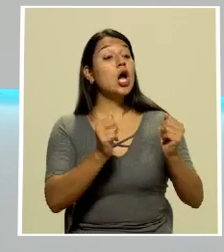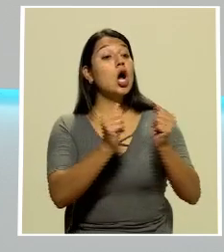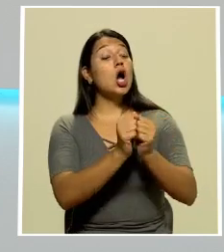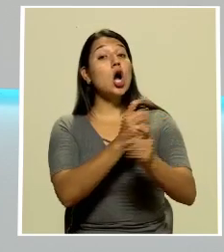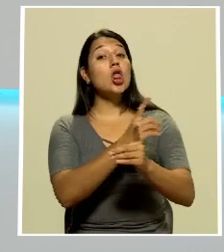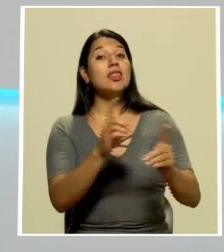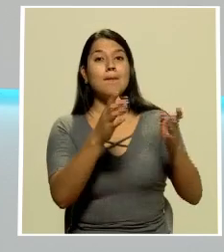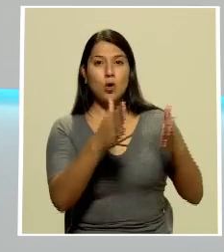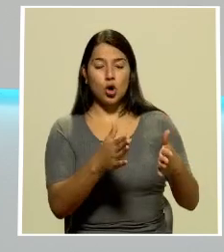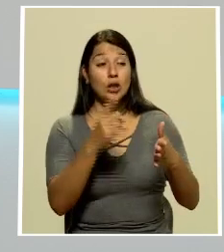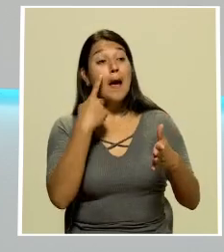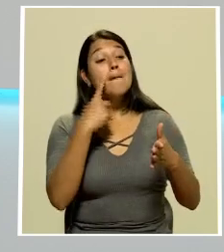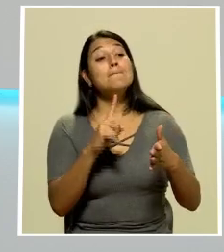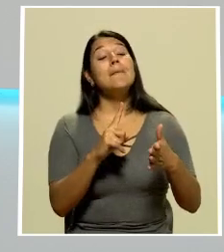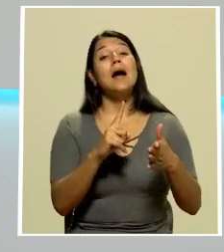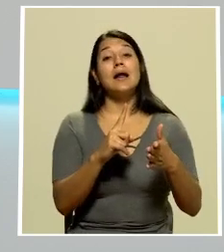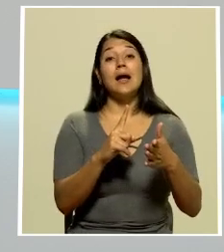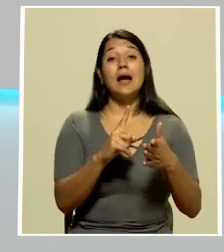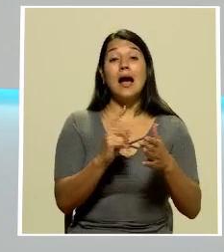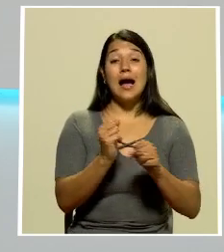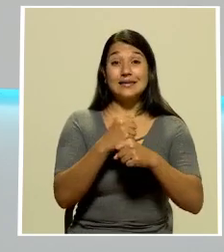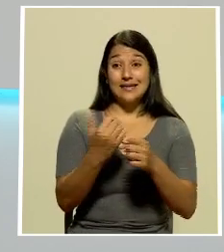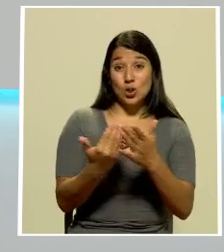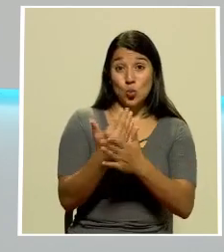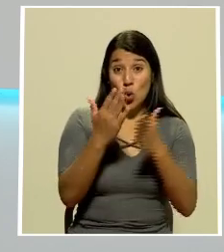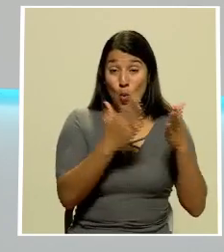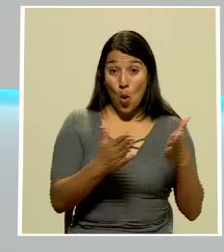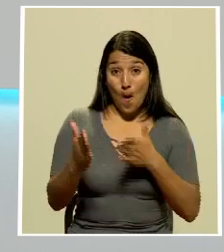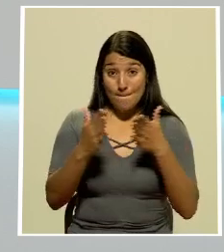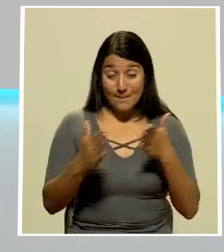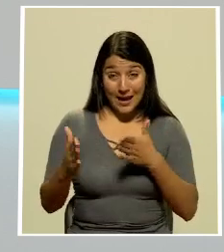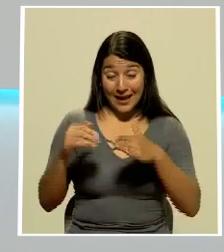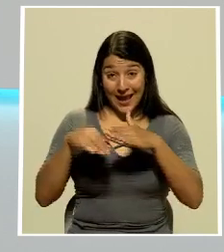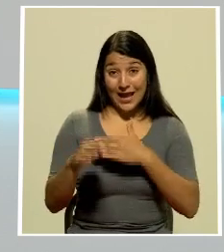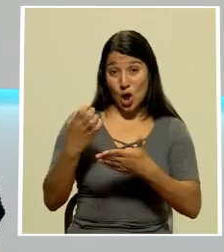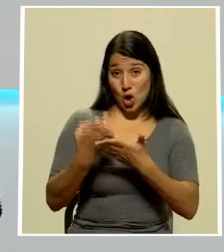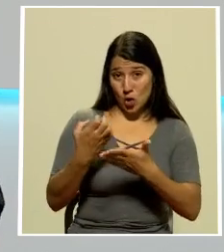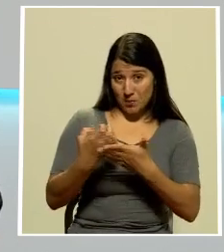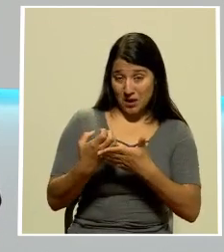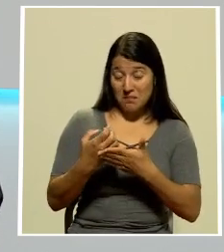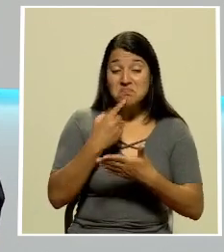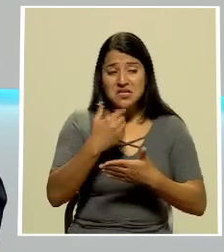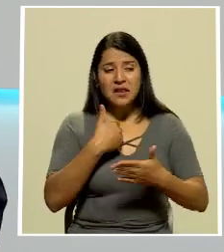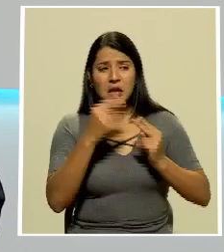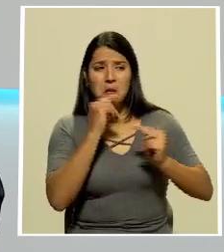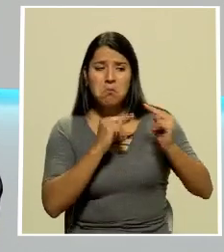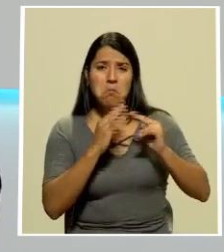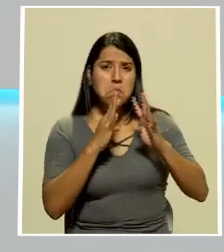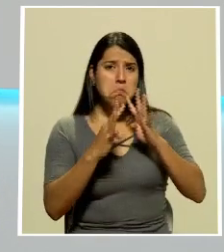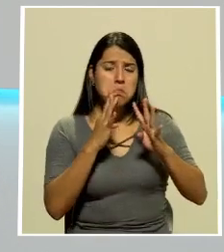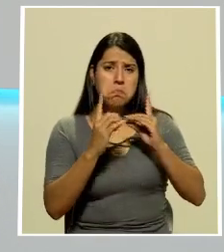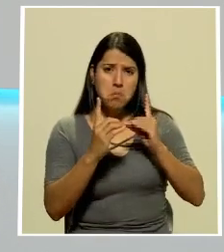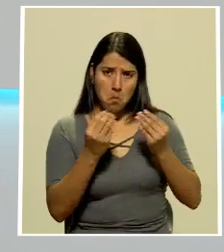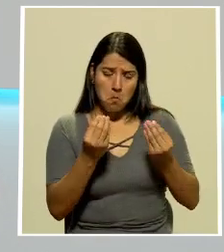demócratas para un nuevo plan de estímulo de la economía e indicó que hay conversaciones muy productivas, aunque la